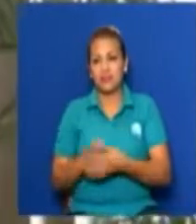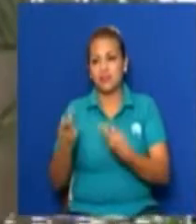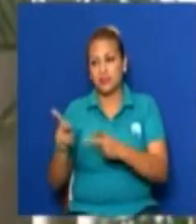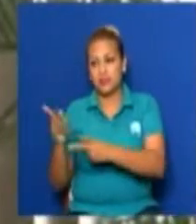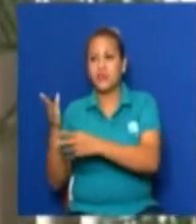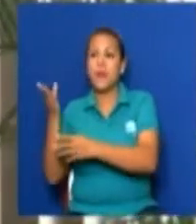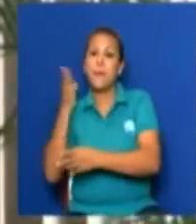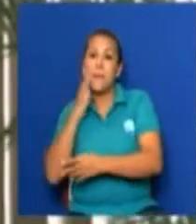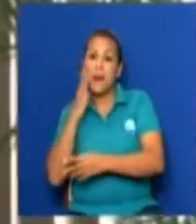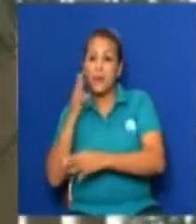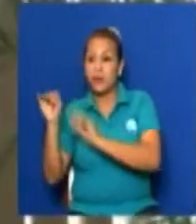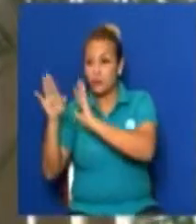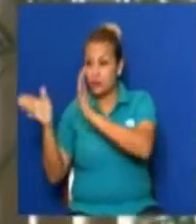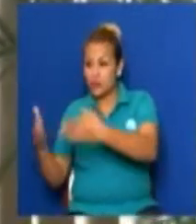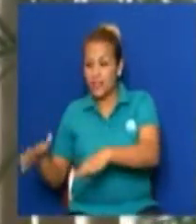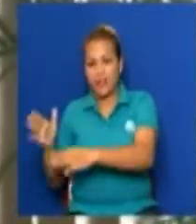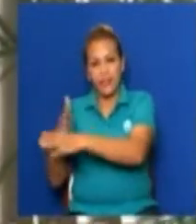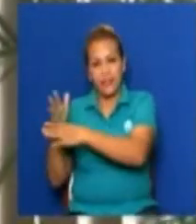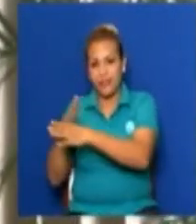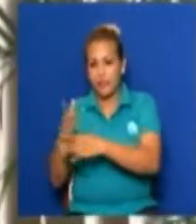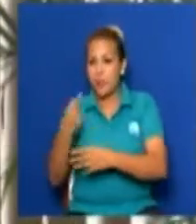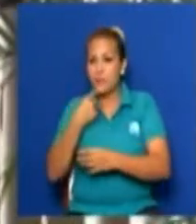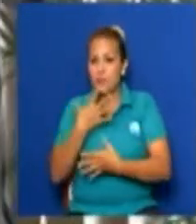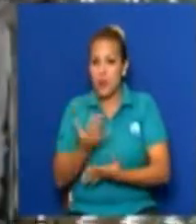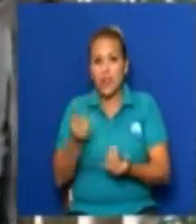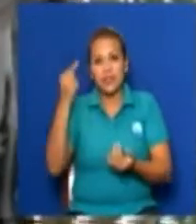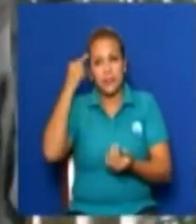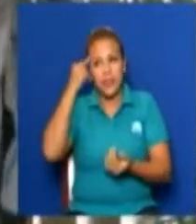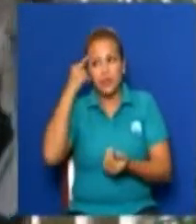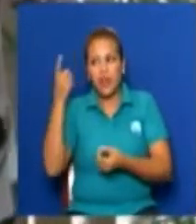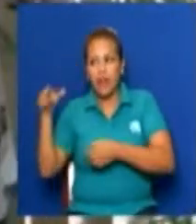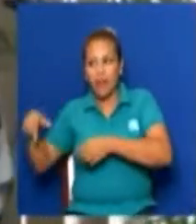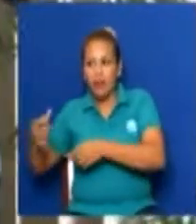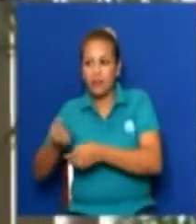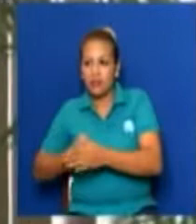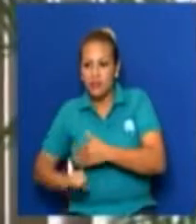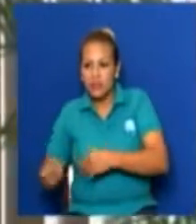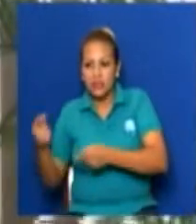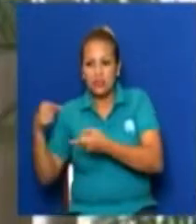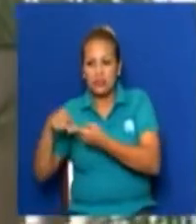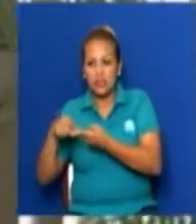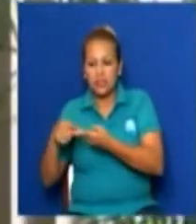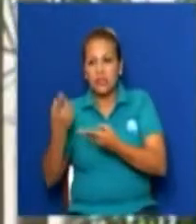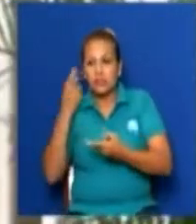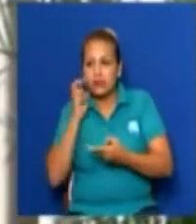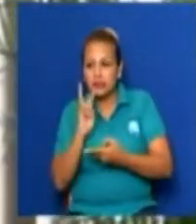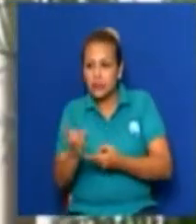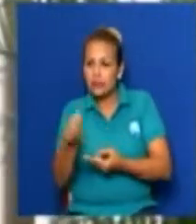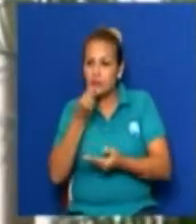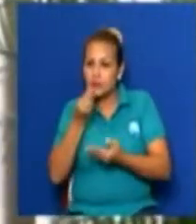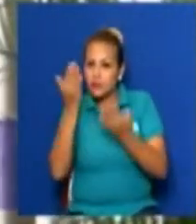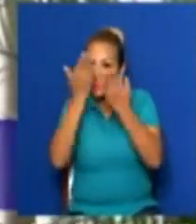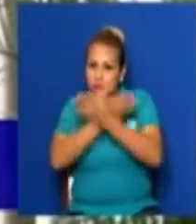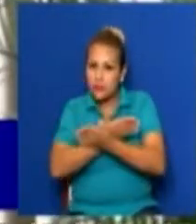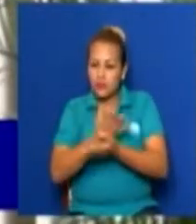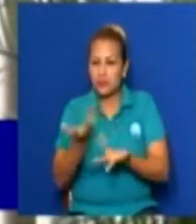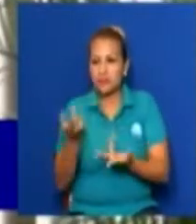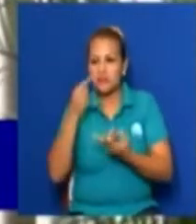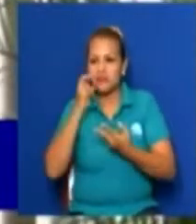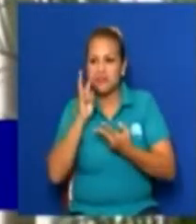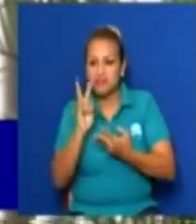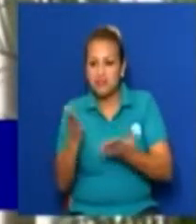Después del trabajo es otra cosa terrible. Hay que ir a hacer las tareas con los hijos, hay que ir a ver si cenaron, hay que ir a ver cómo le fue, hay que ir a